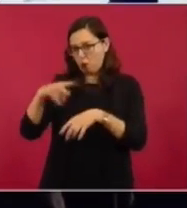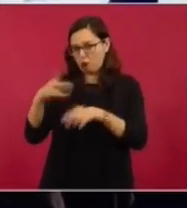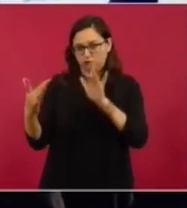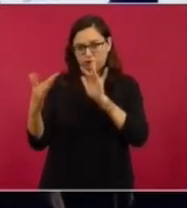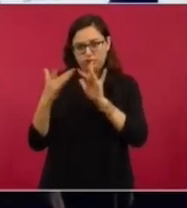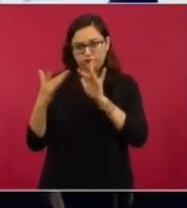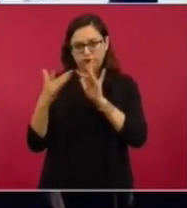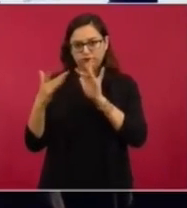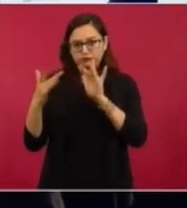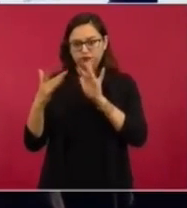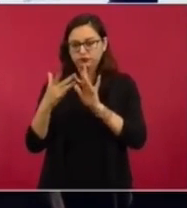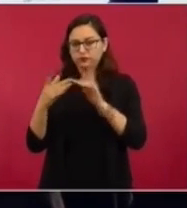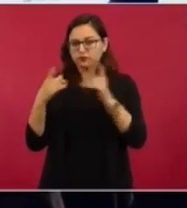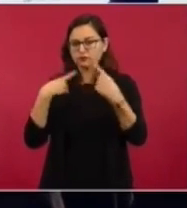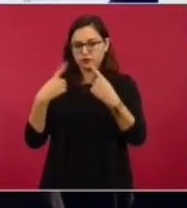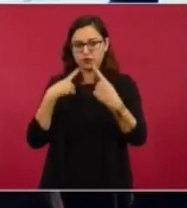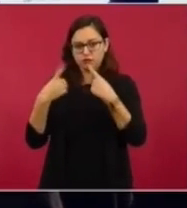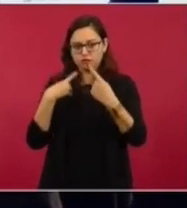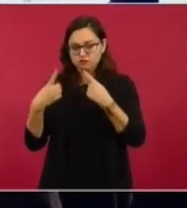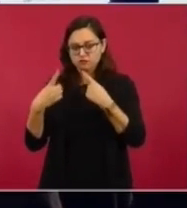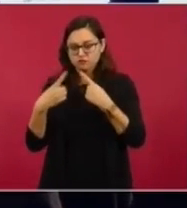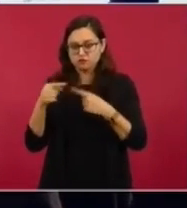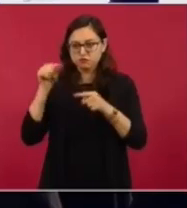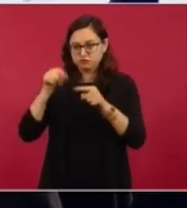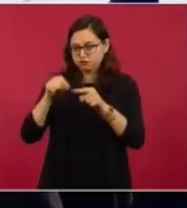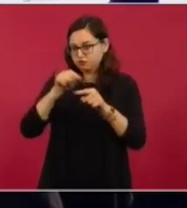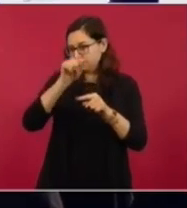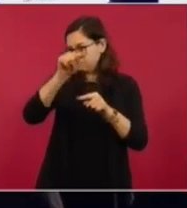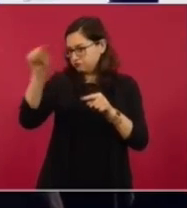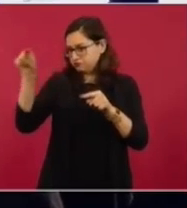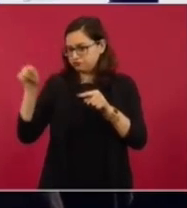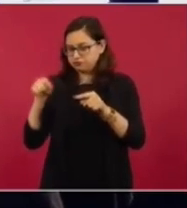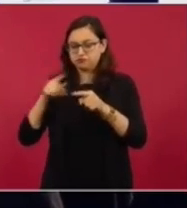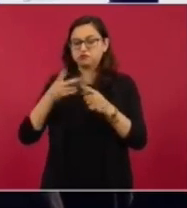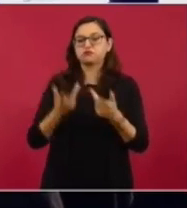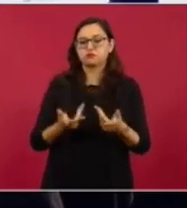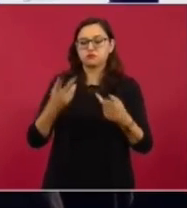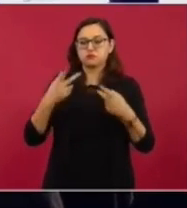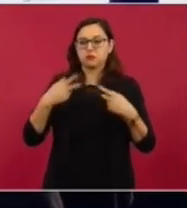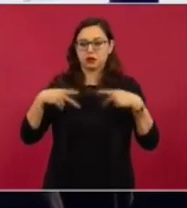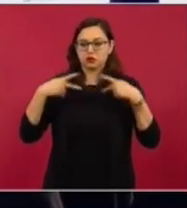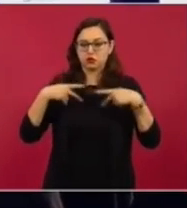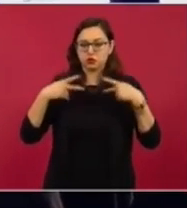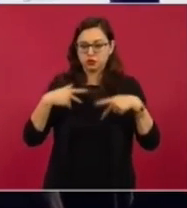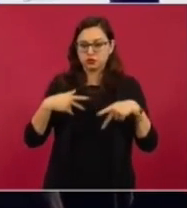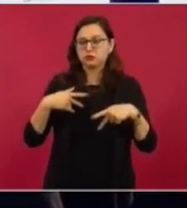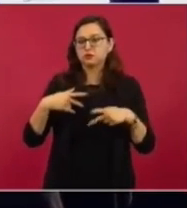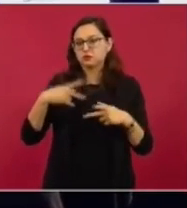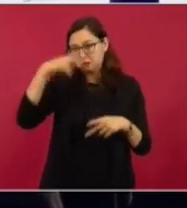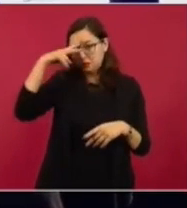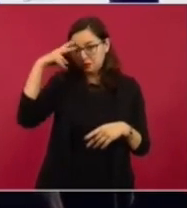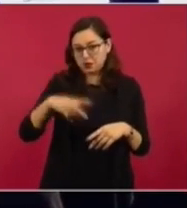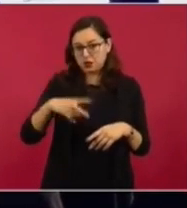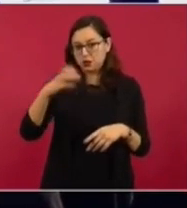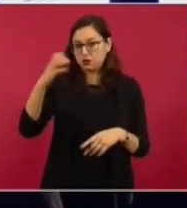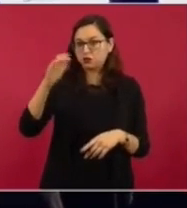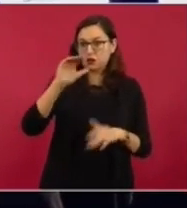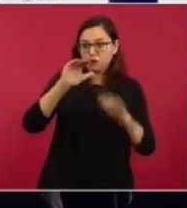están más personas, pero no solo, había en otras regiones de Ucrania. Se dio esa instrucción, cosa que cumplió